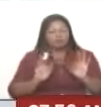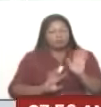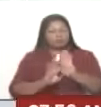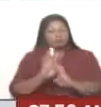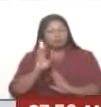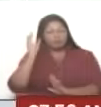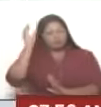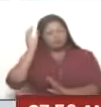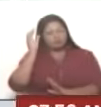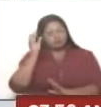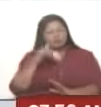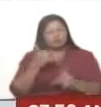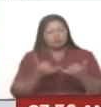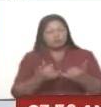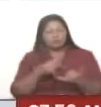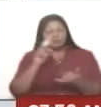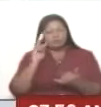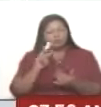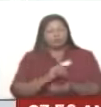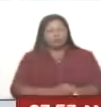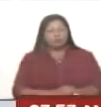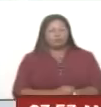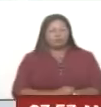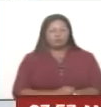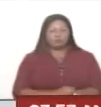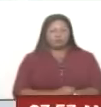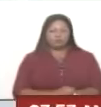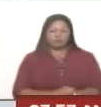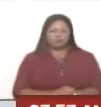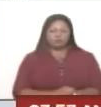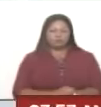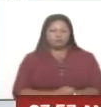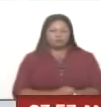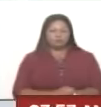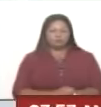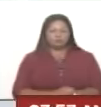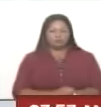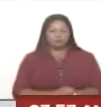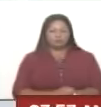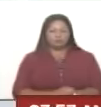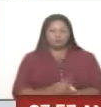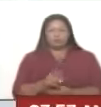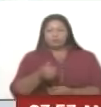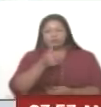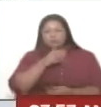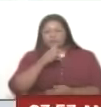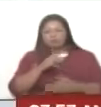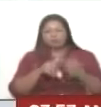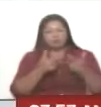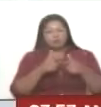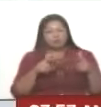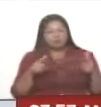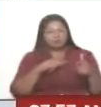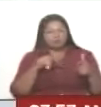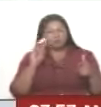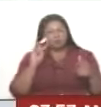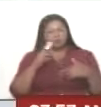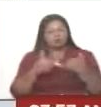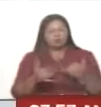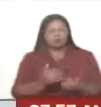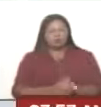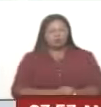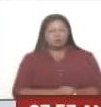conciencia y se han puesto al frente de esta gran batalla que, después de resistir, viene ahora el proceso de expansión y el proceso